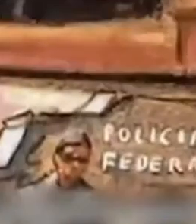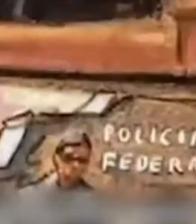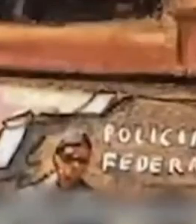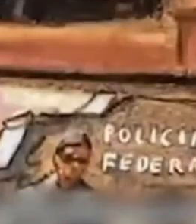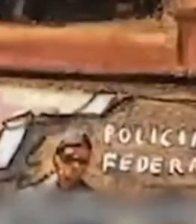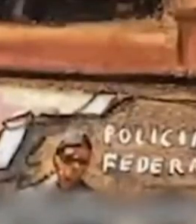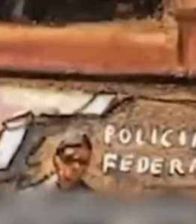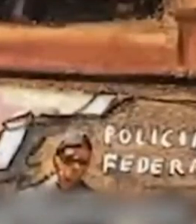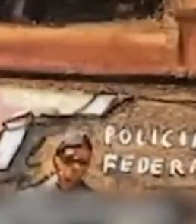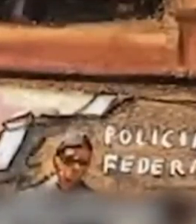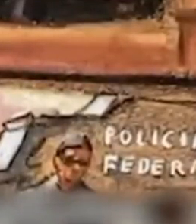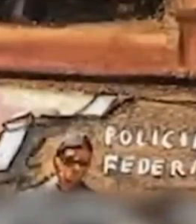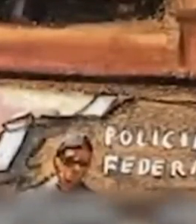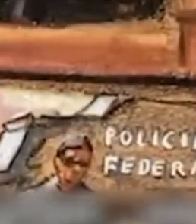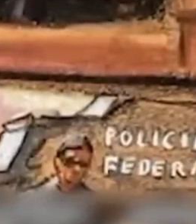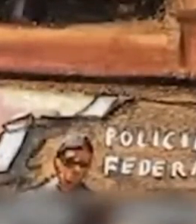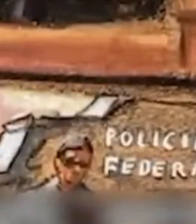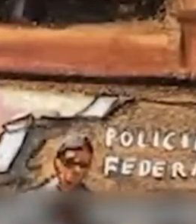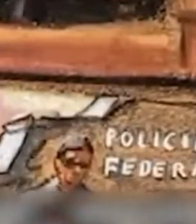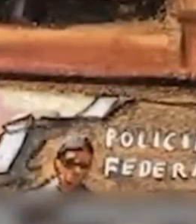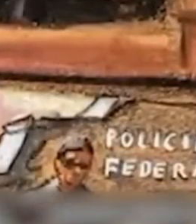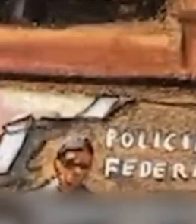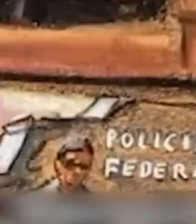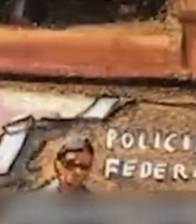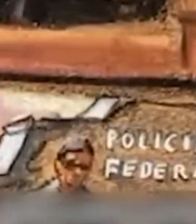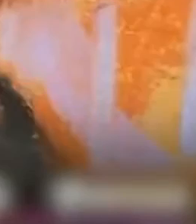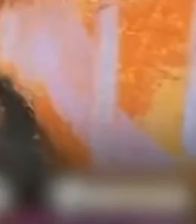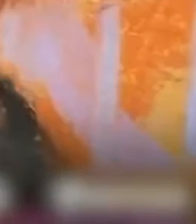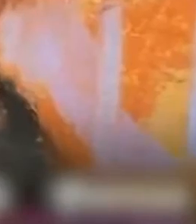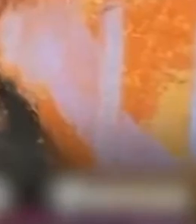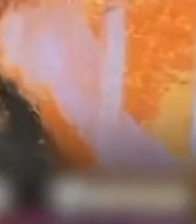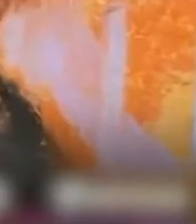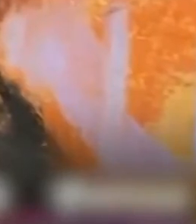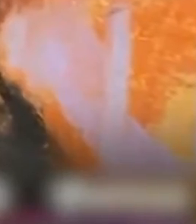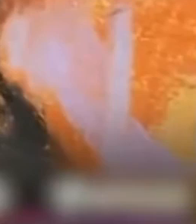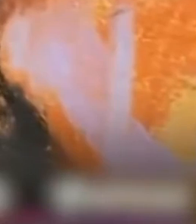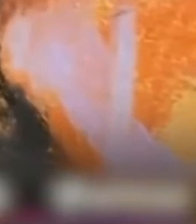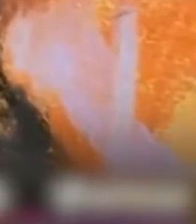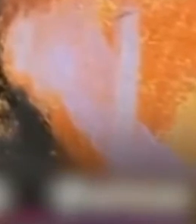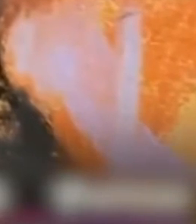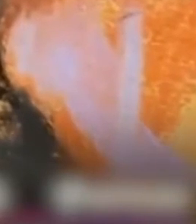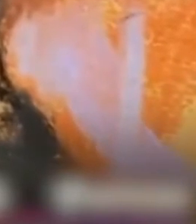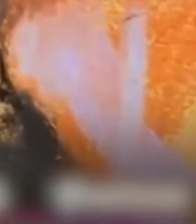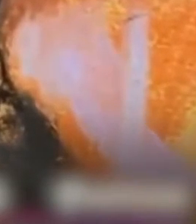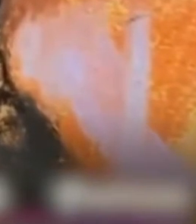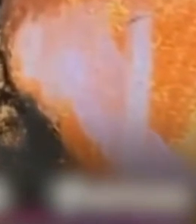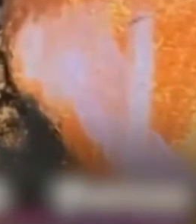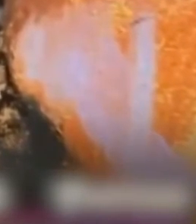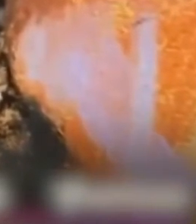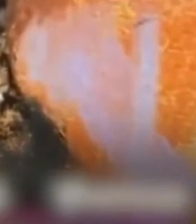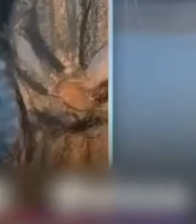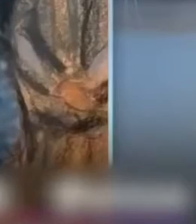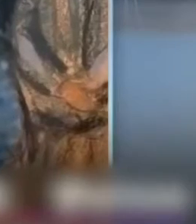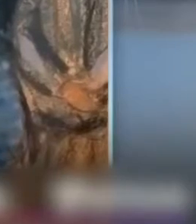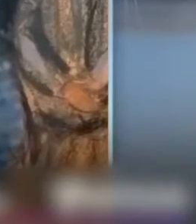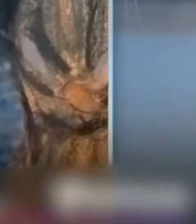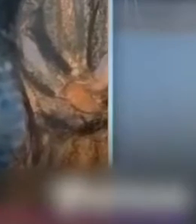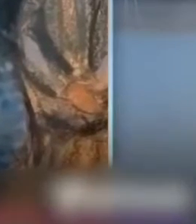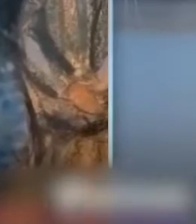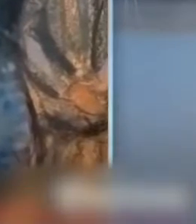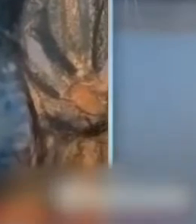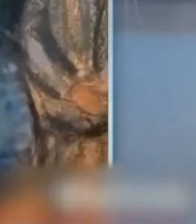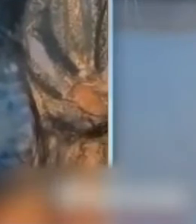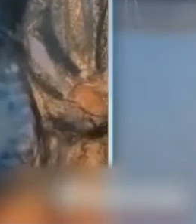Este interrogatorio se suspendió por motivos de tiempo y continuará hoy, 8 de febrero. Es de destacarse que el juez Brian Coogan solicitó a